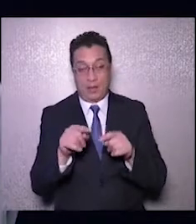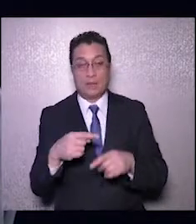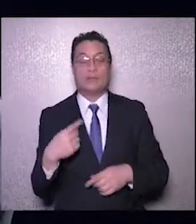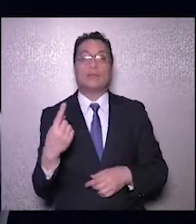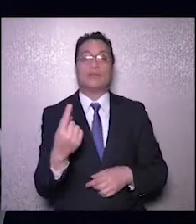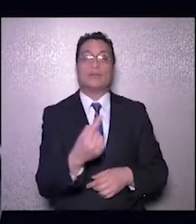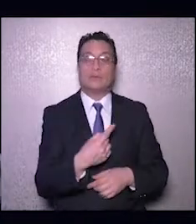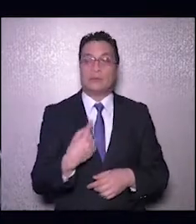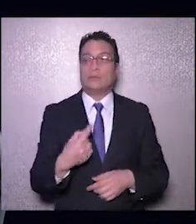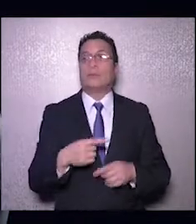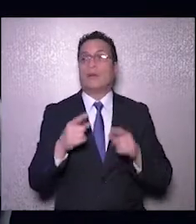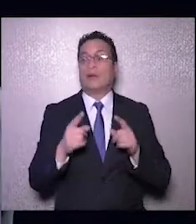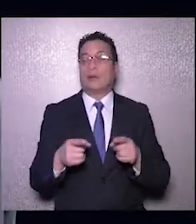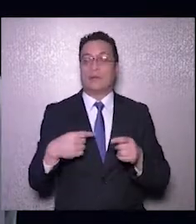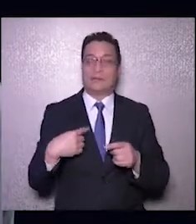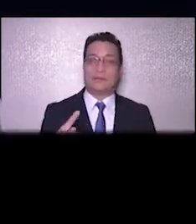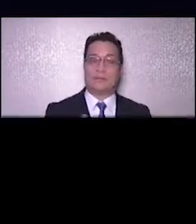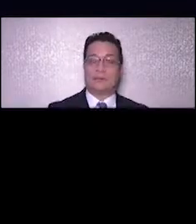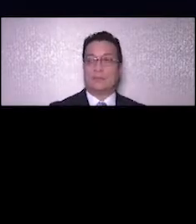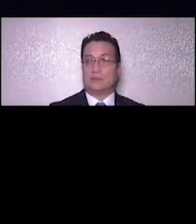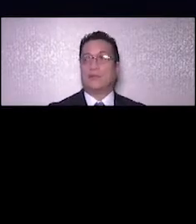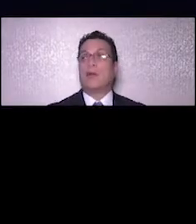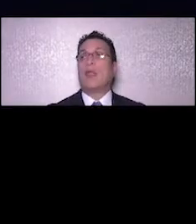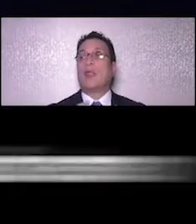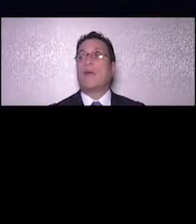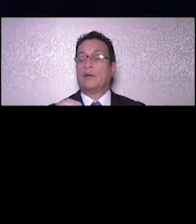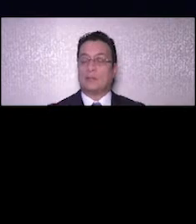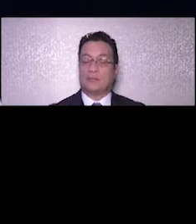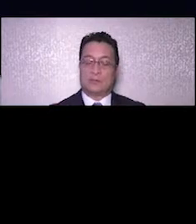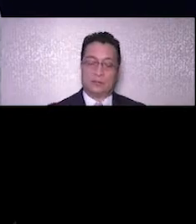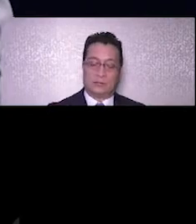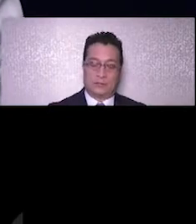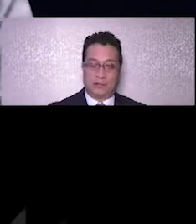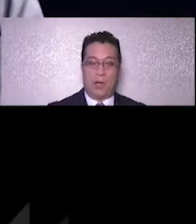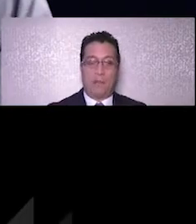que, como informática biomédica, podemos catalizar este proceso.